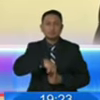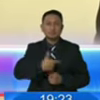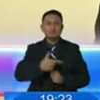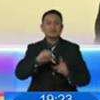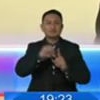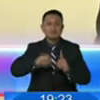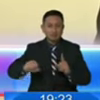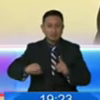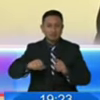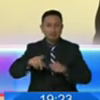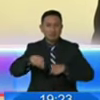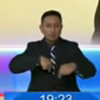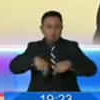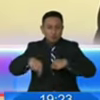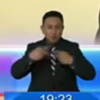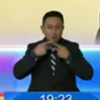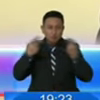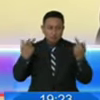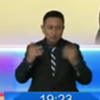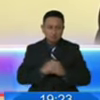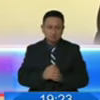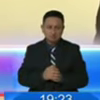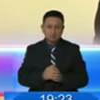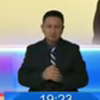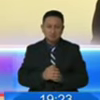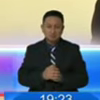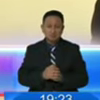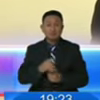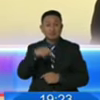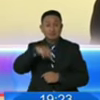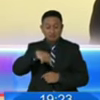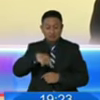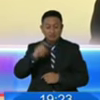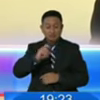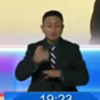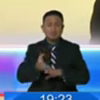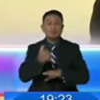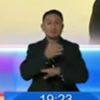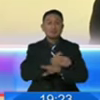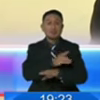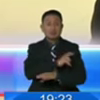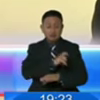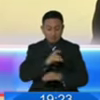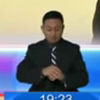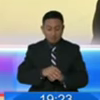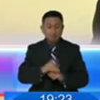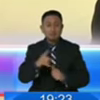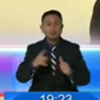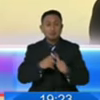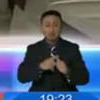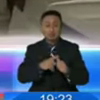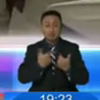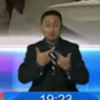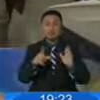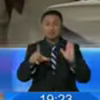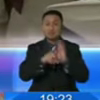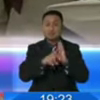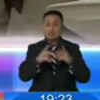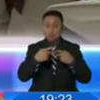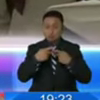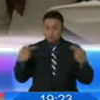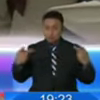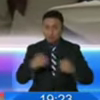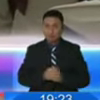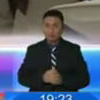transporte público? Porque para que exista un verdadero sistema de transporte público debe existir políticas de uso de suelo urbano. Es indispensable